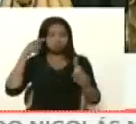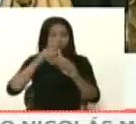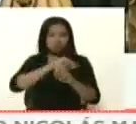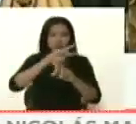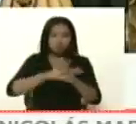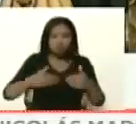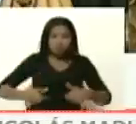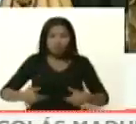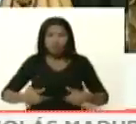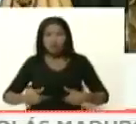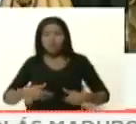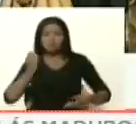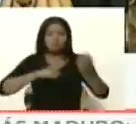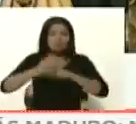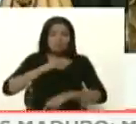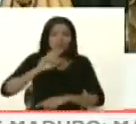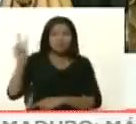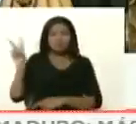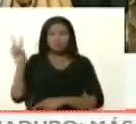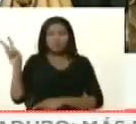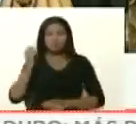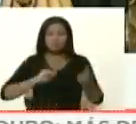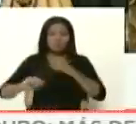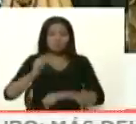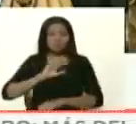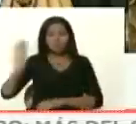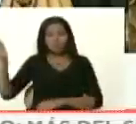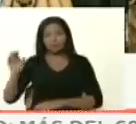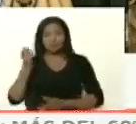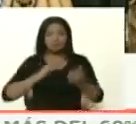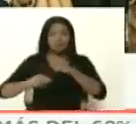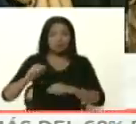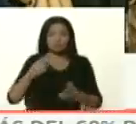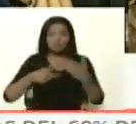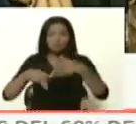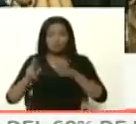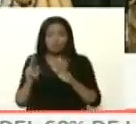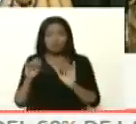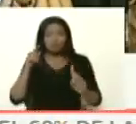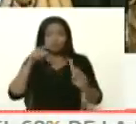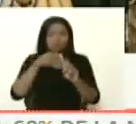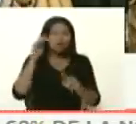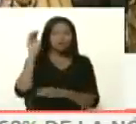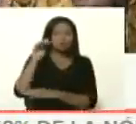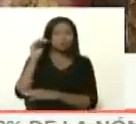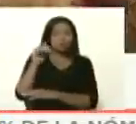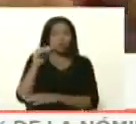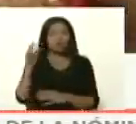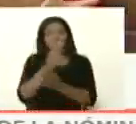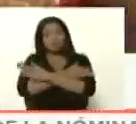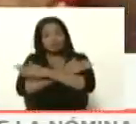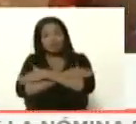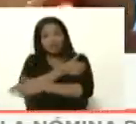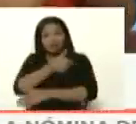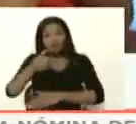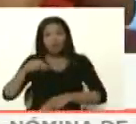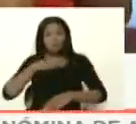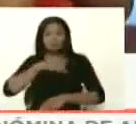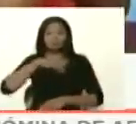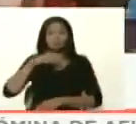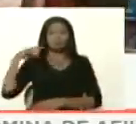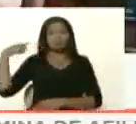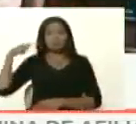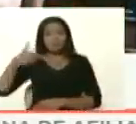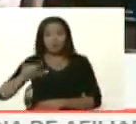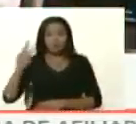esfuerzo en defender Venezuela, en defender la patria y en construirla hacia el futuro. ¡Felicidades a la gran misión